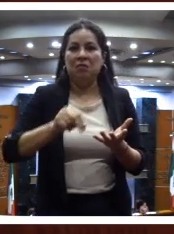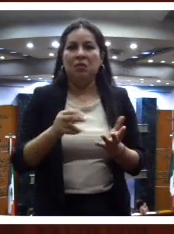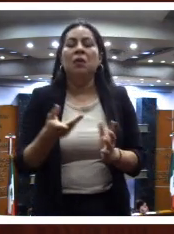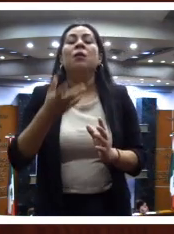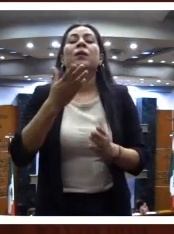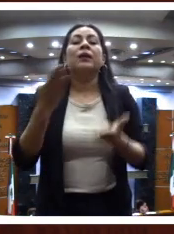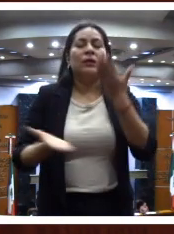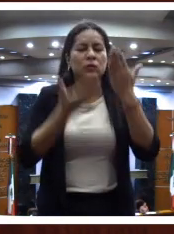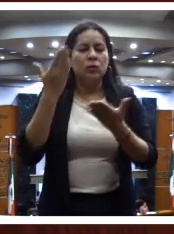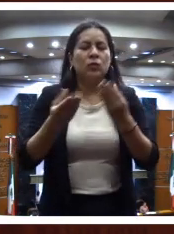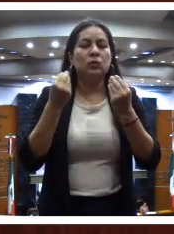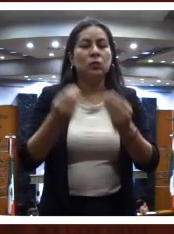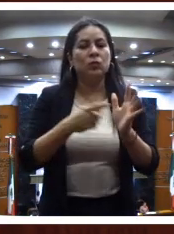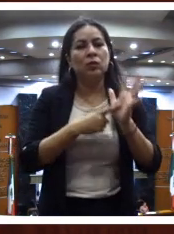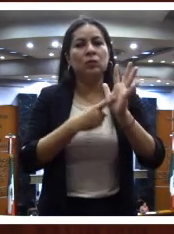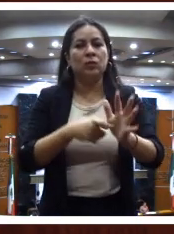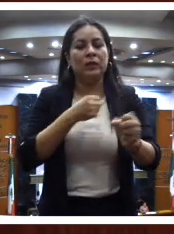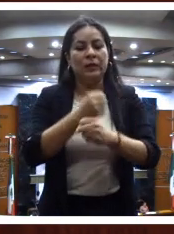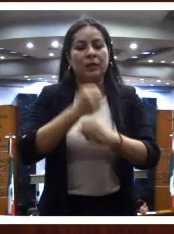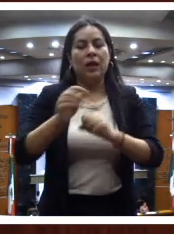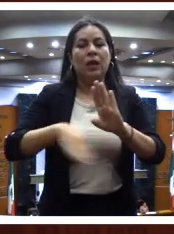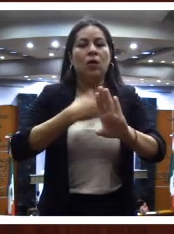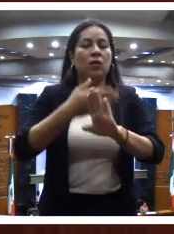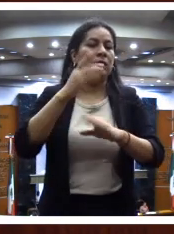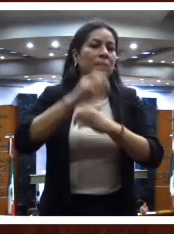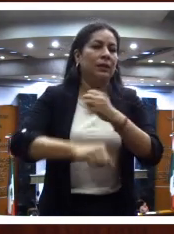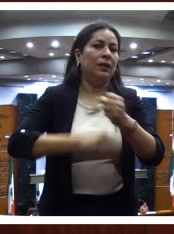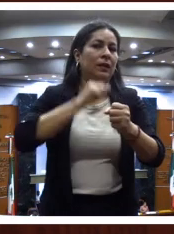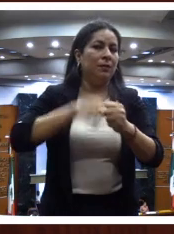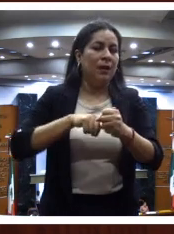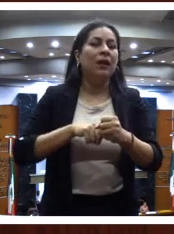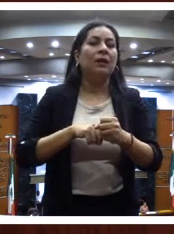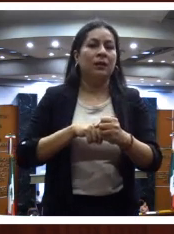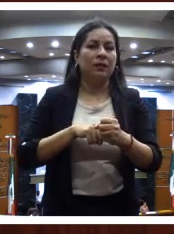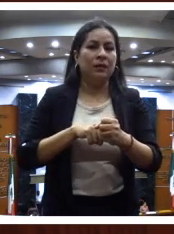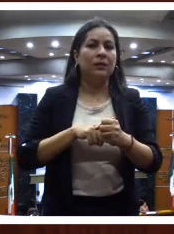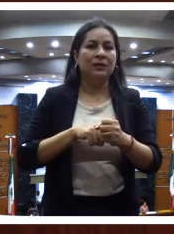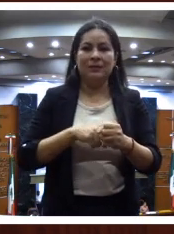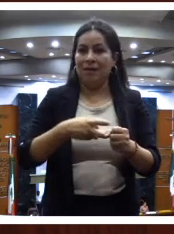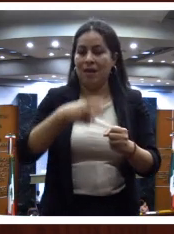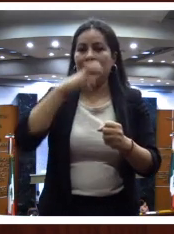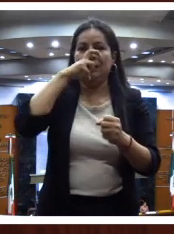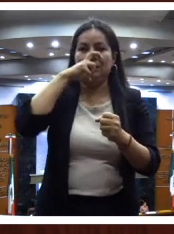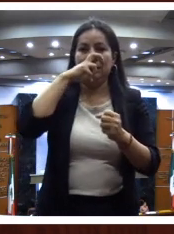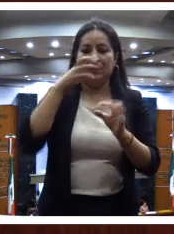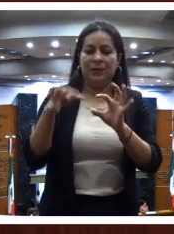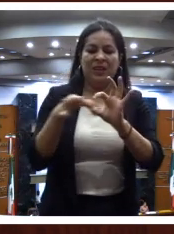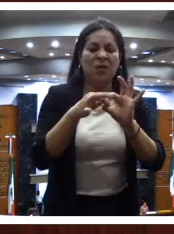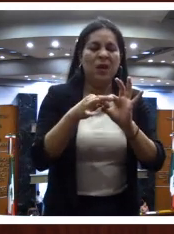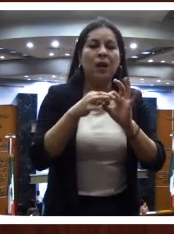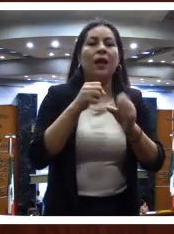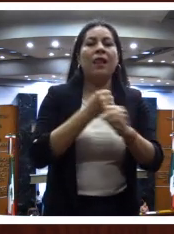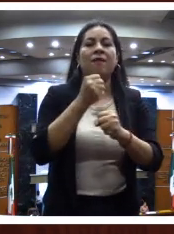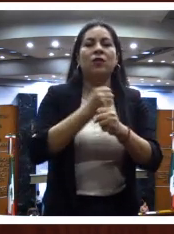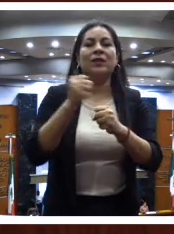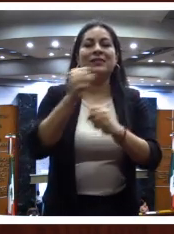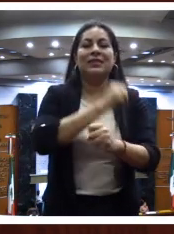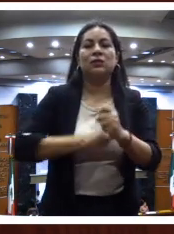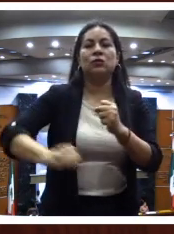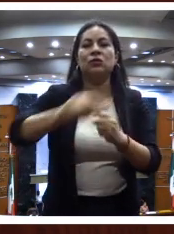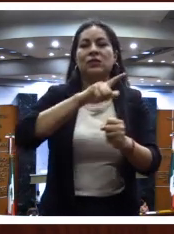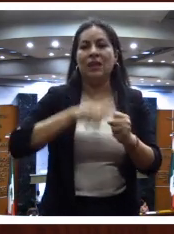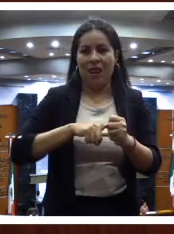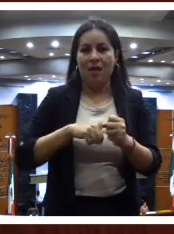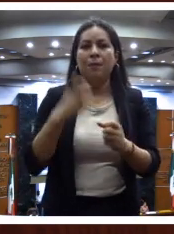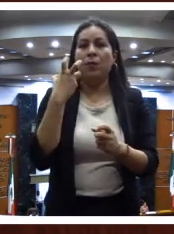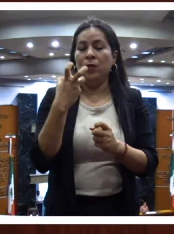estudios han demostrado que la violencia en contra de los animales está estrictamente ligada a la violencia social